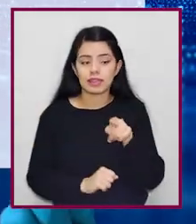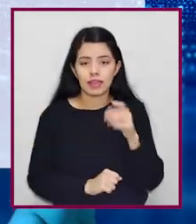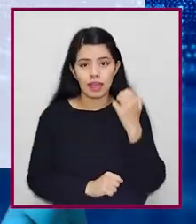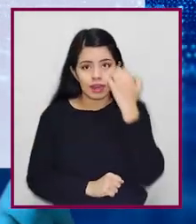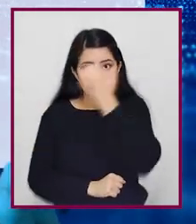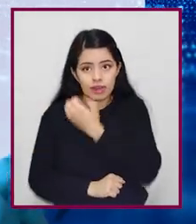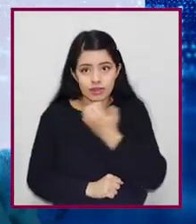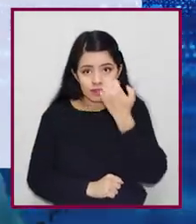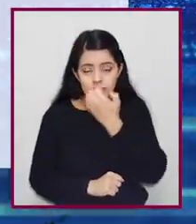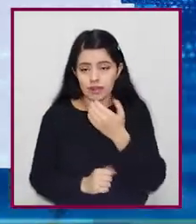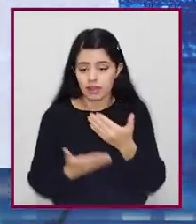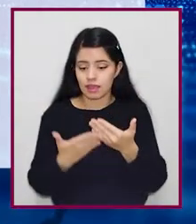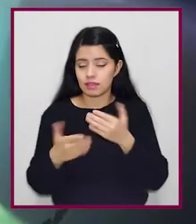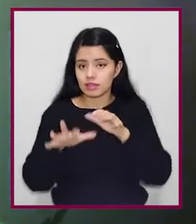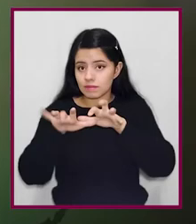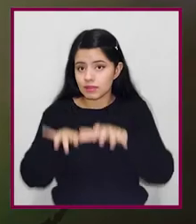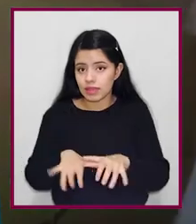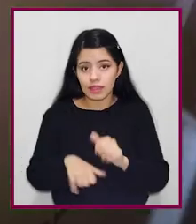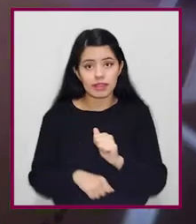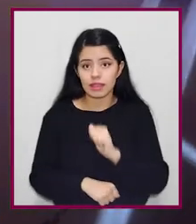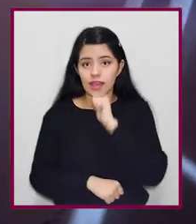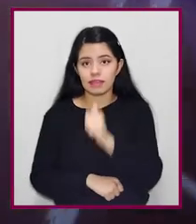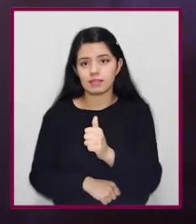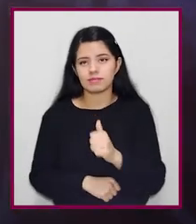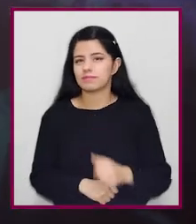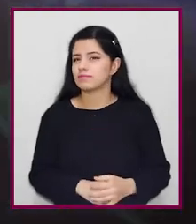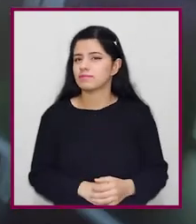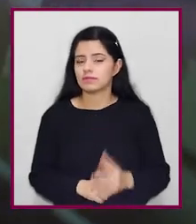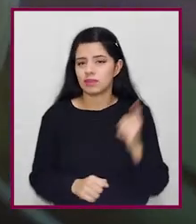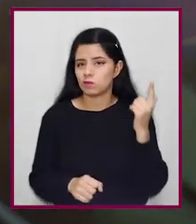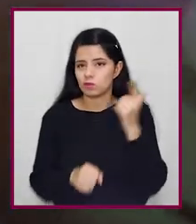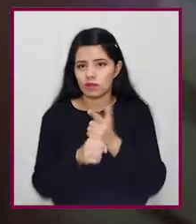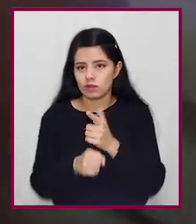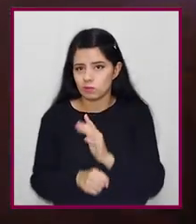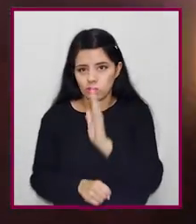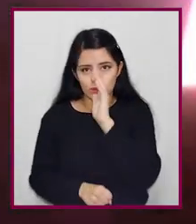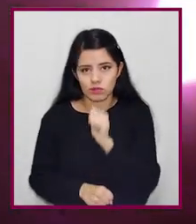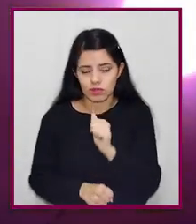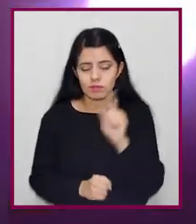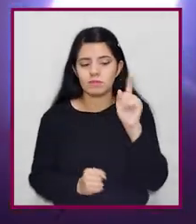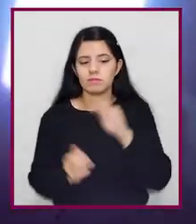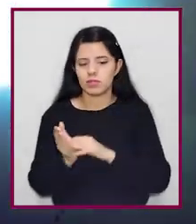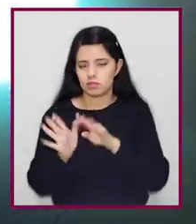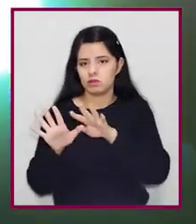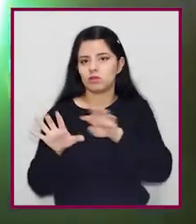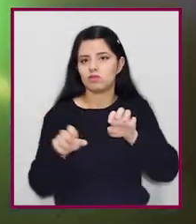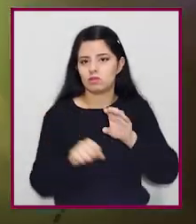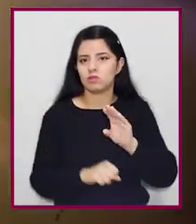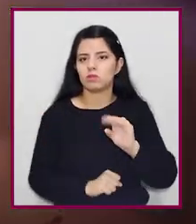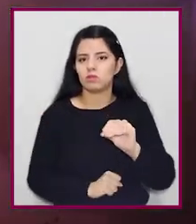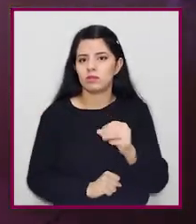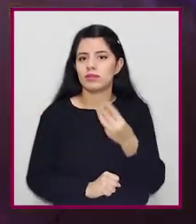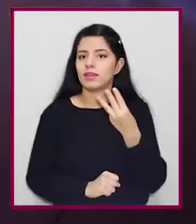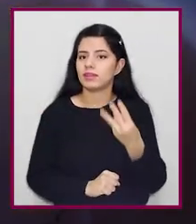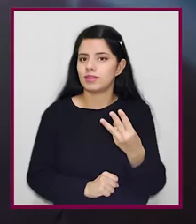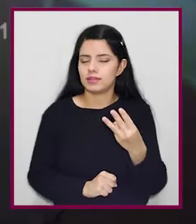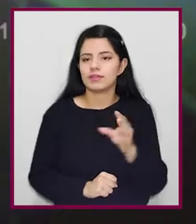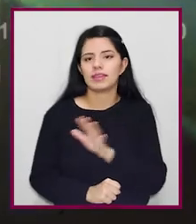analizado previamente. Y no fue hasta 1993